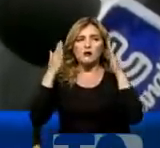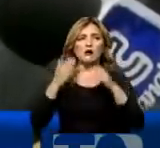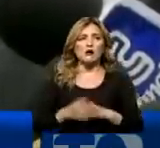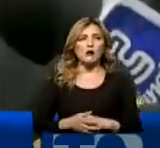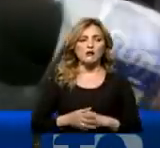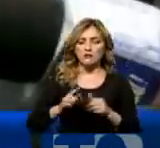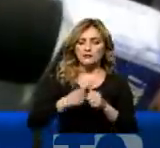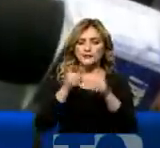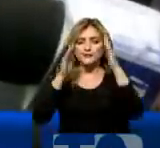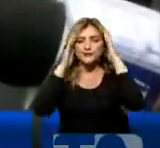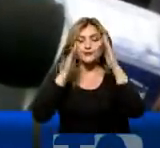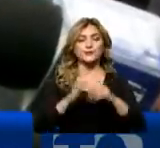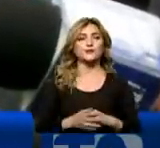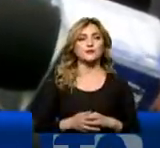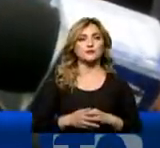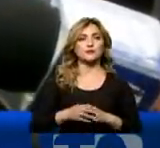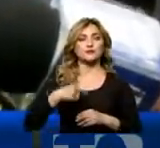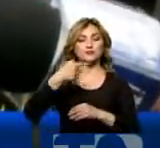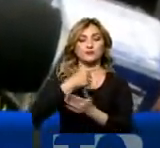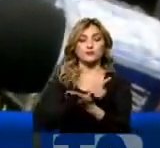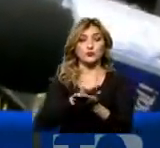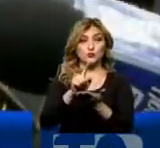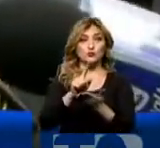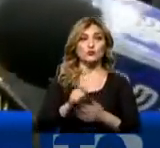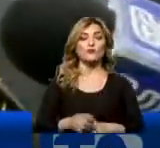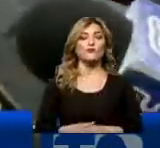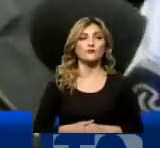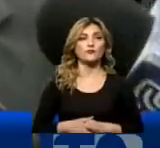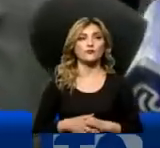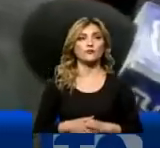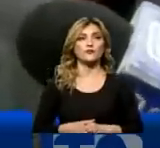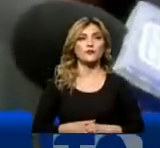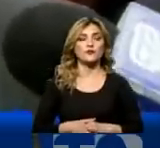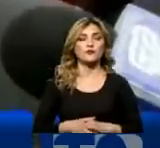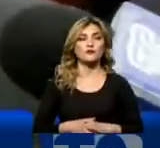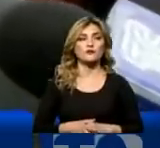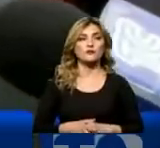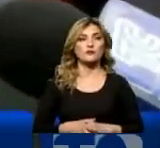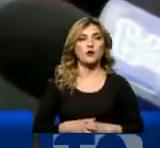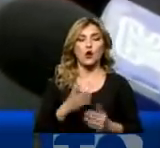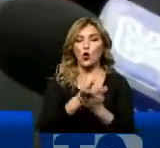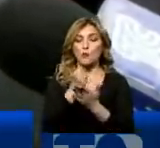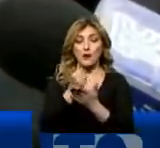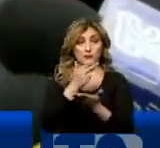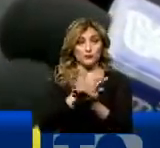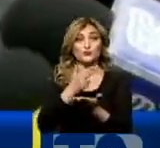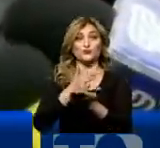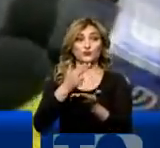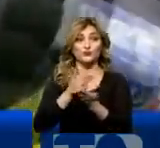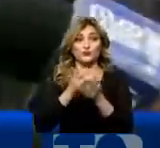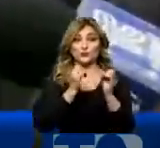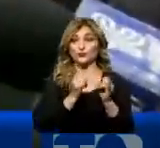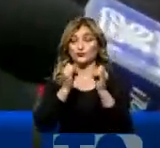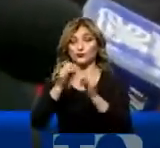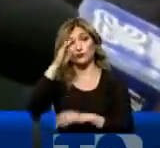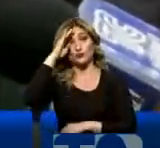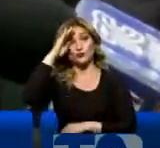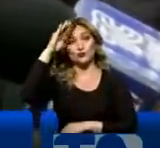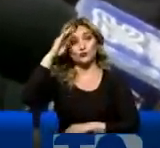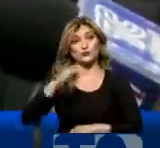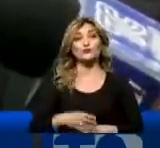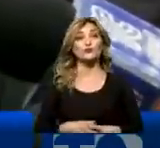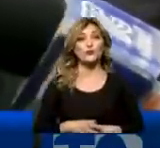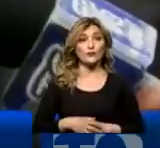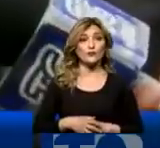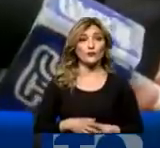como una prioridad. Ya en las próximas semanas vamos a aprovisionarnos de armas de dotación para cada policía, pero también